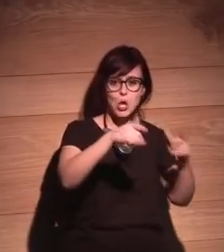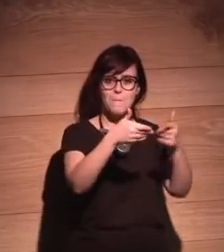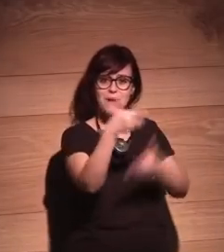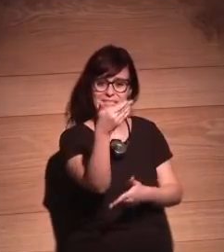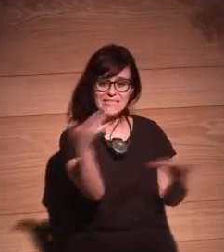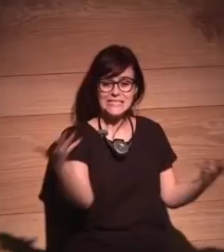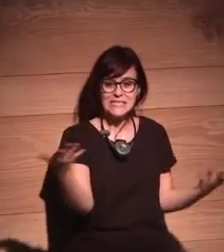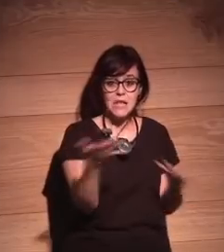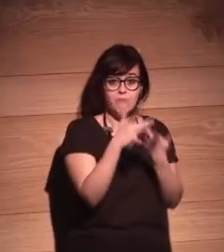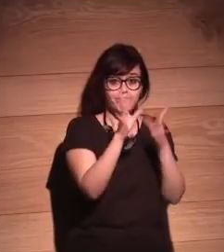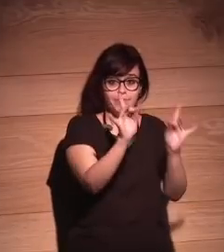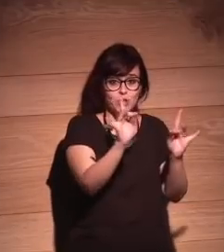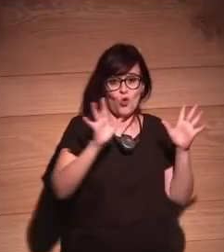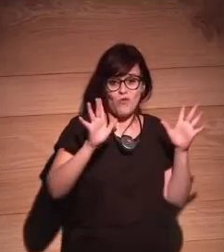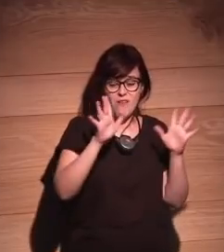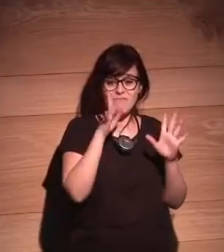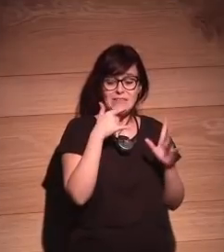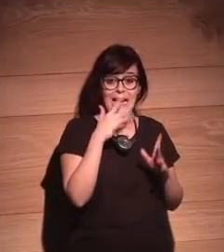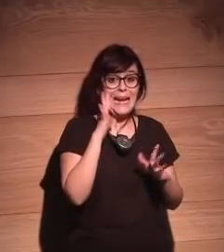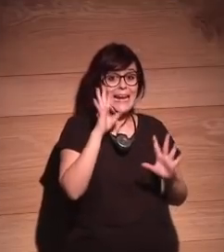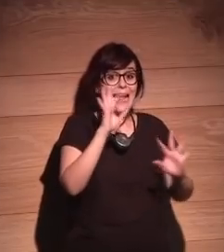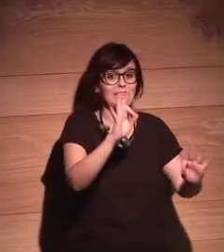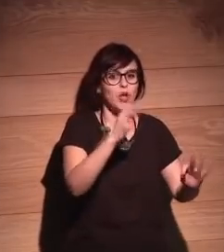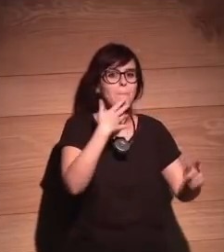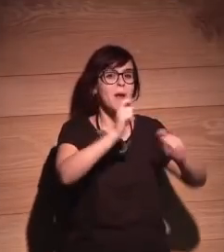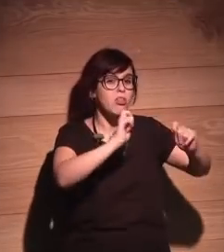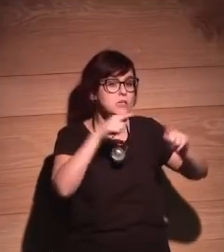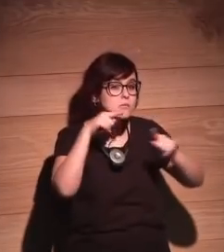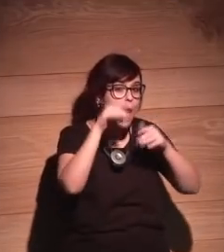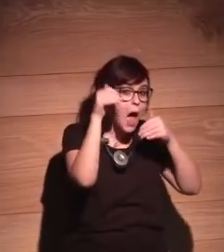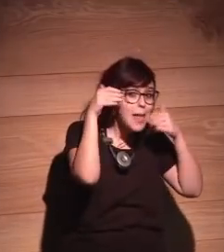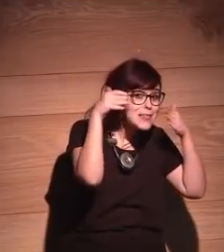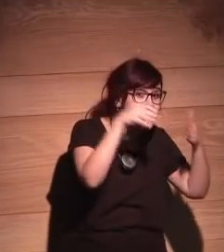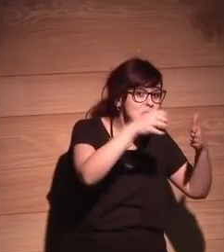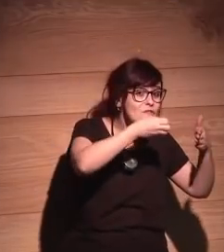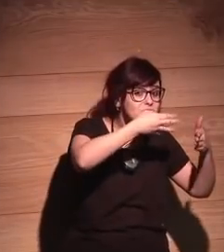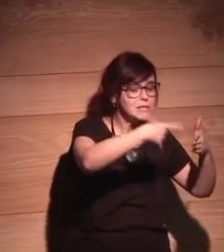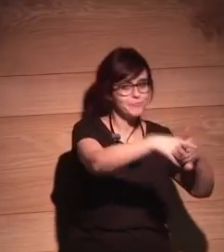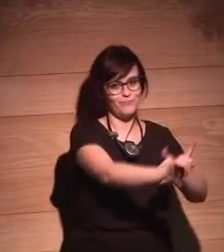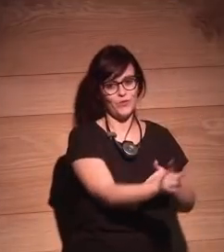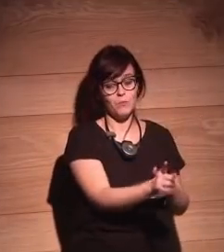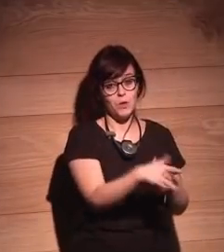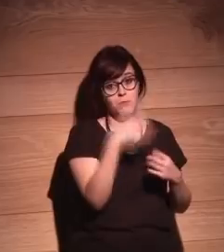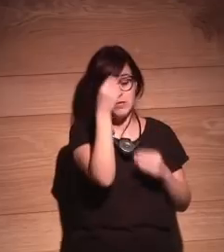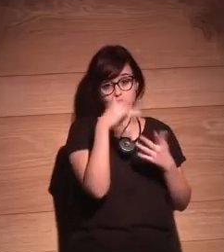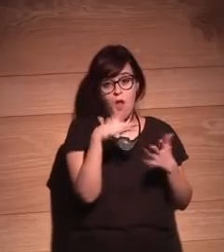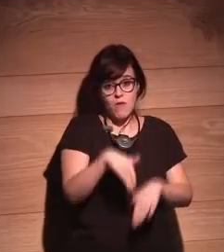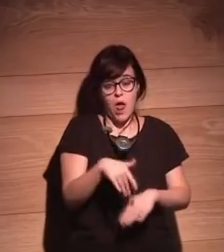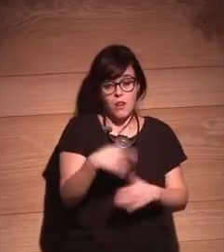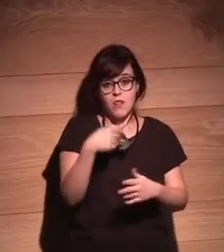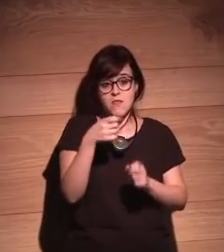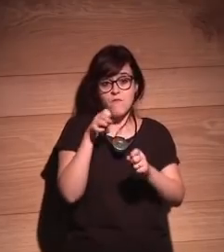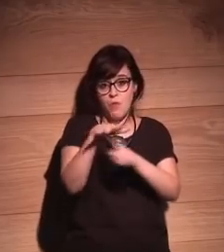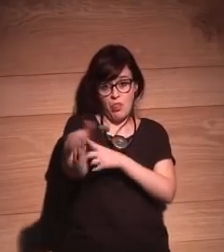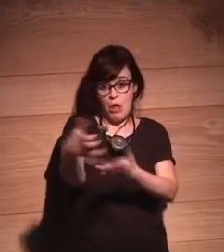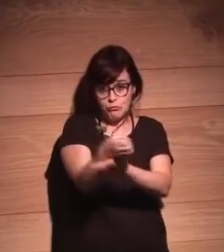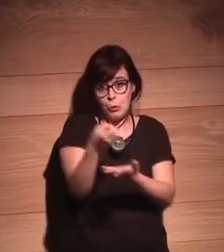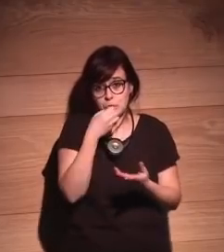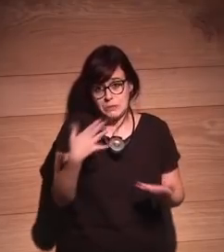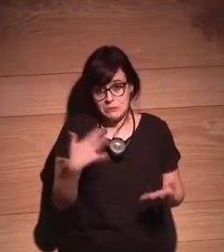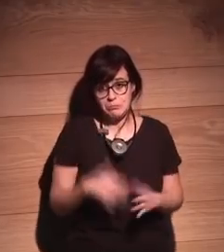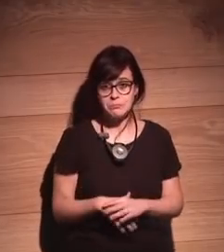prensa, no se tratan. No se arriesga por ese periodismo que realmente yo creo que es por el bien común.